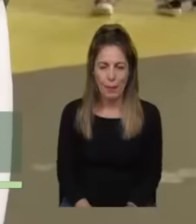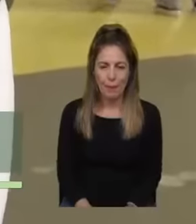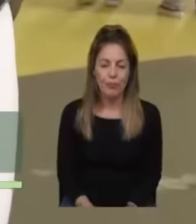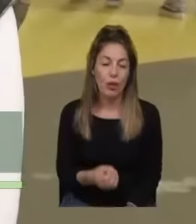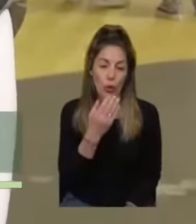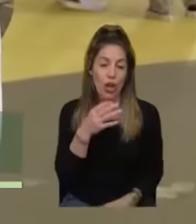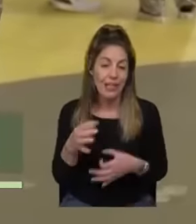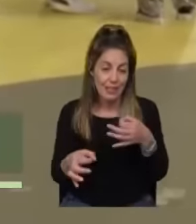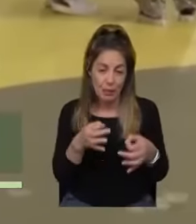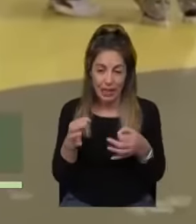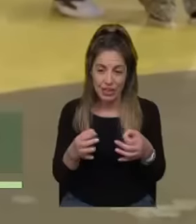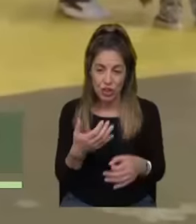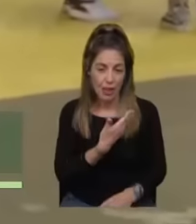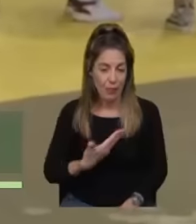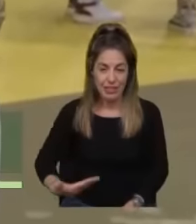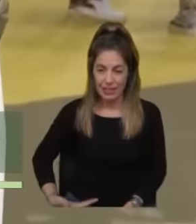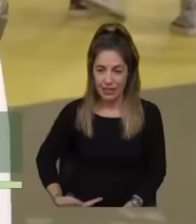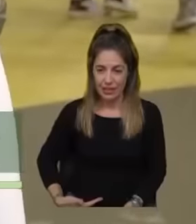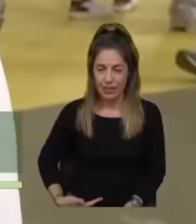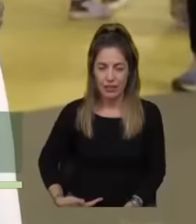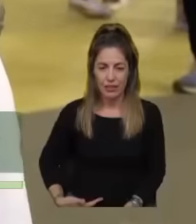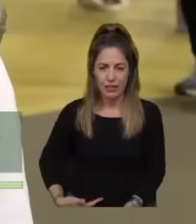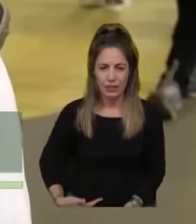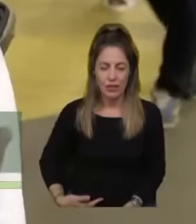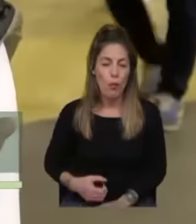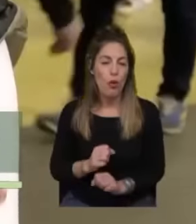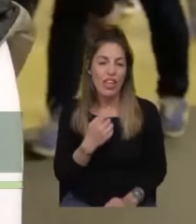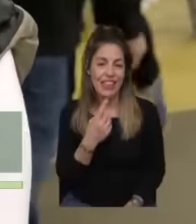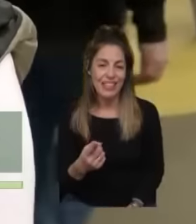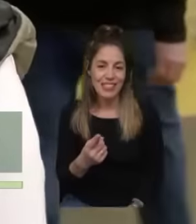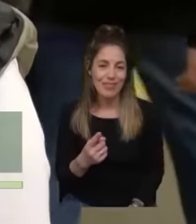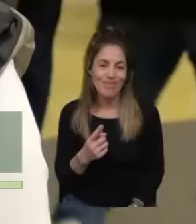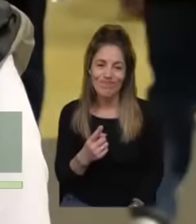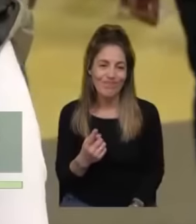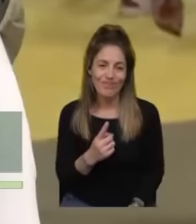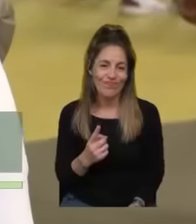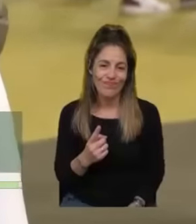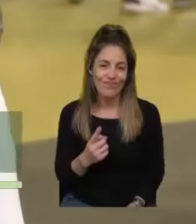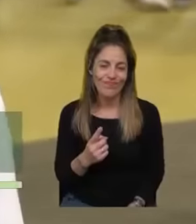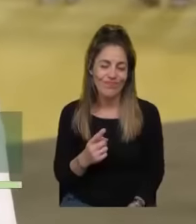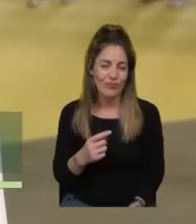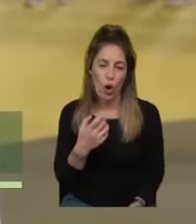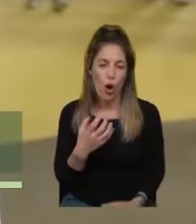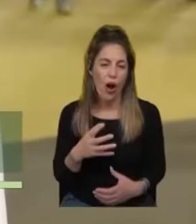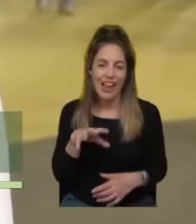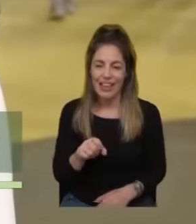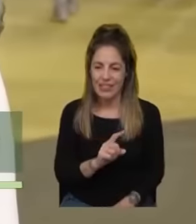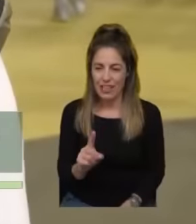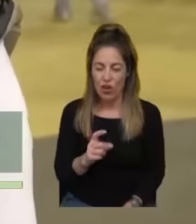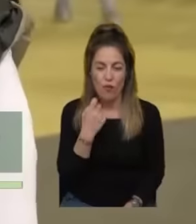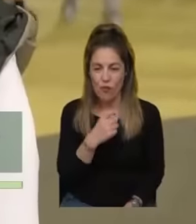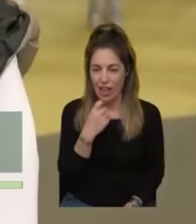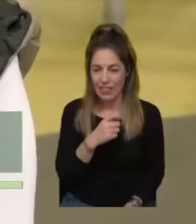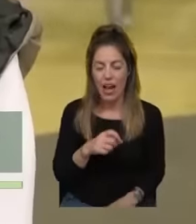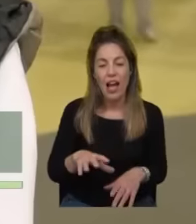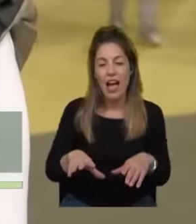las explicaciones del presidente, te podría decir, inconsistentes e insuficientes.